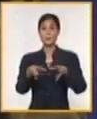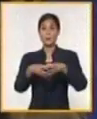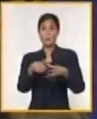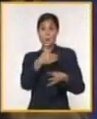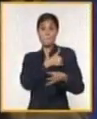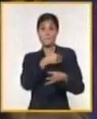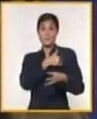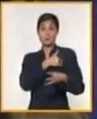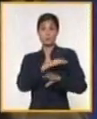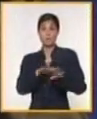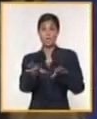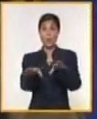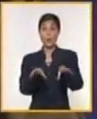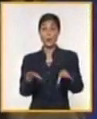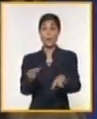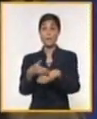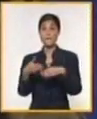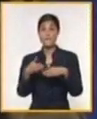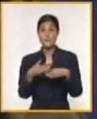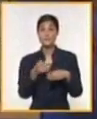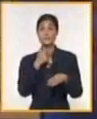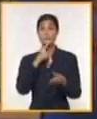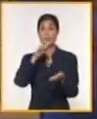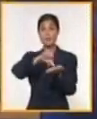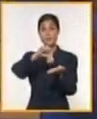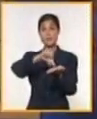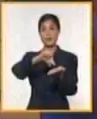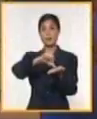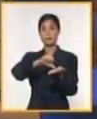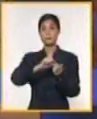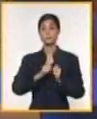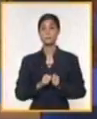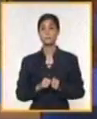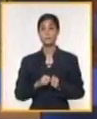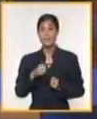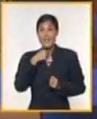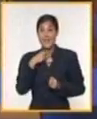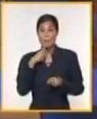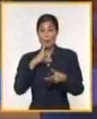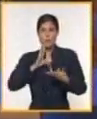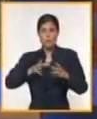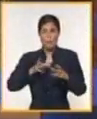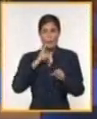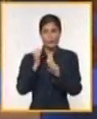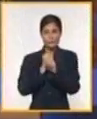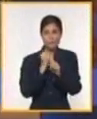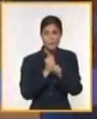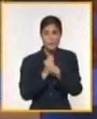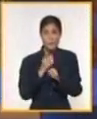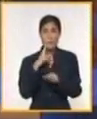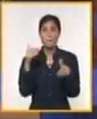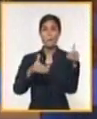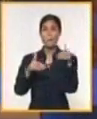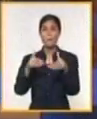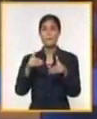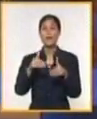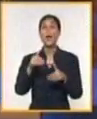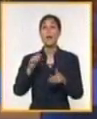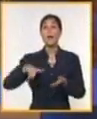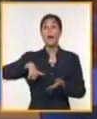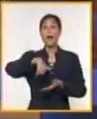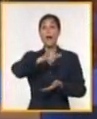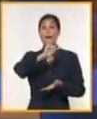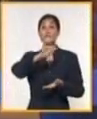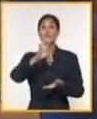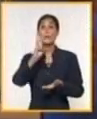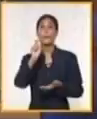de producción de centrifugadoras de uranio en Irán. En la amplia operación participaron más de 50 aviones de combate, duró más de 3